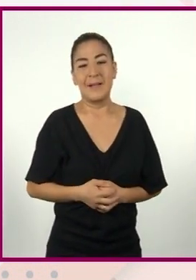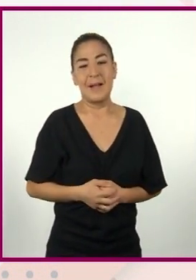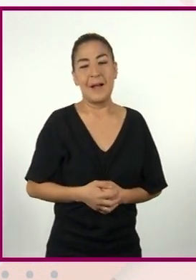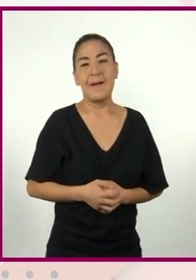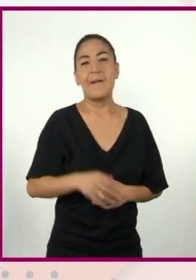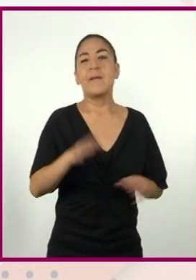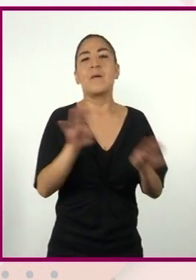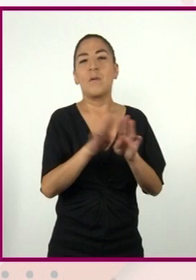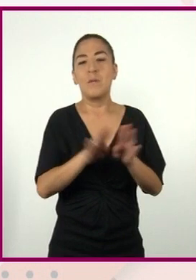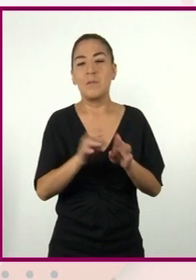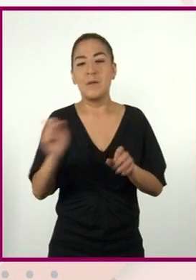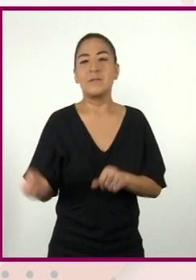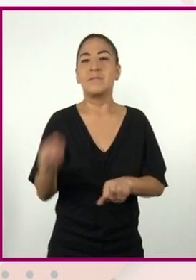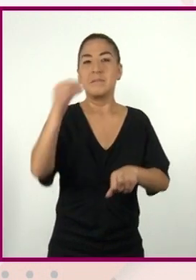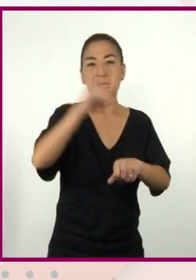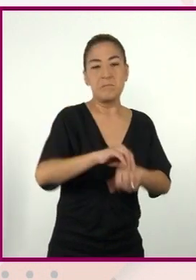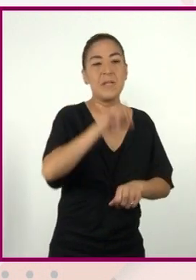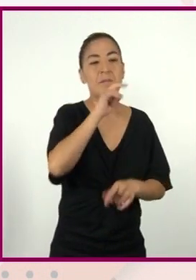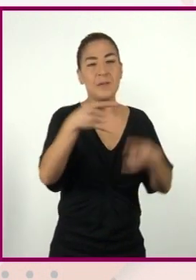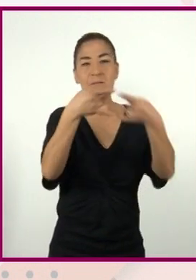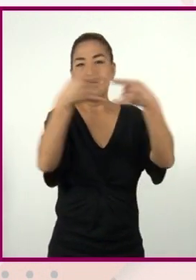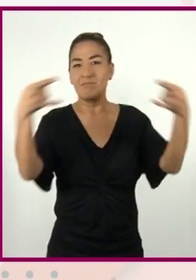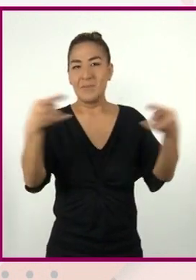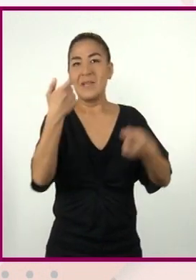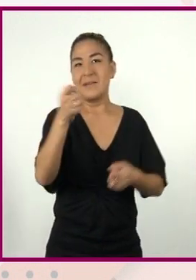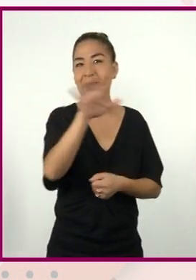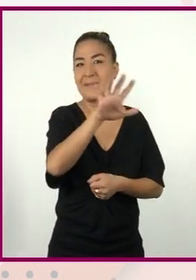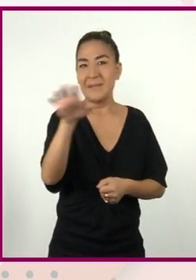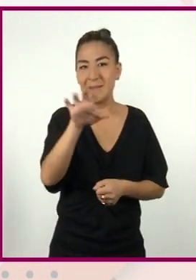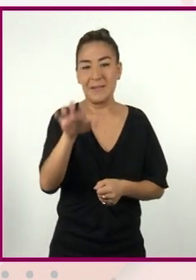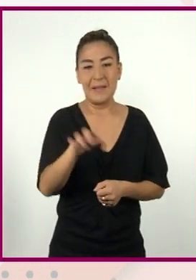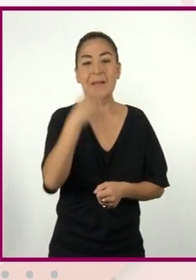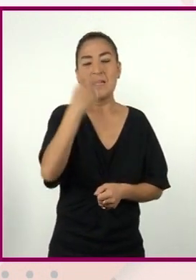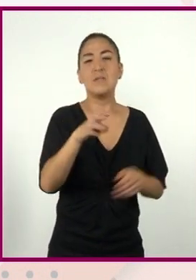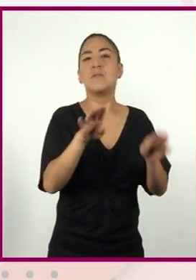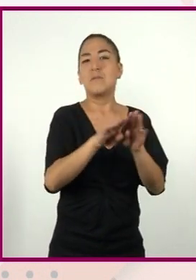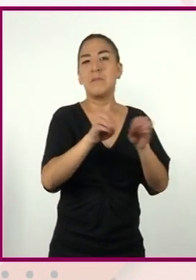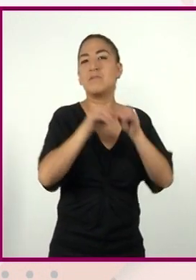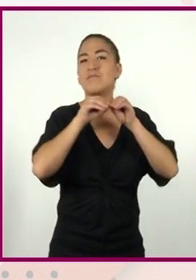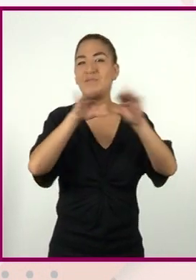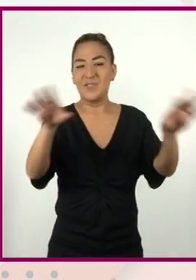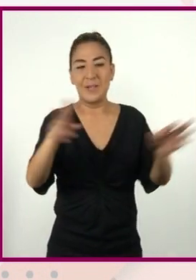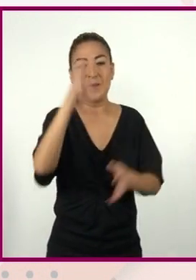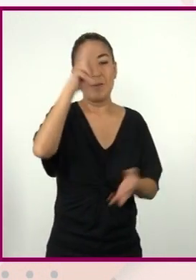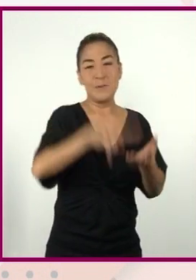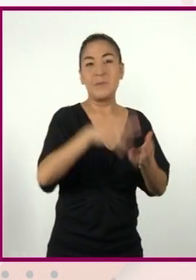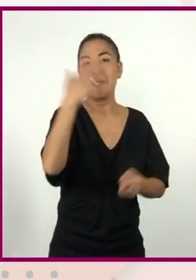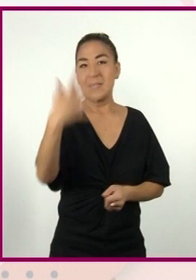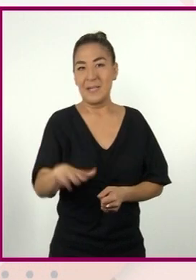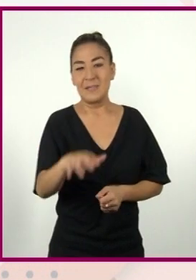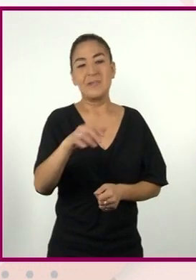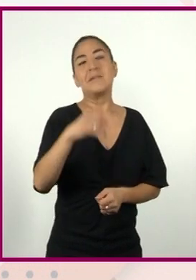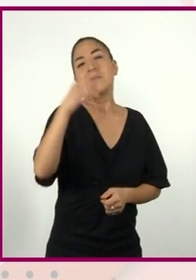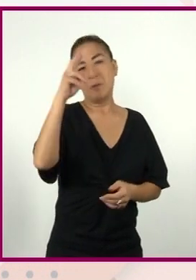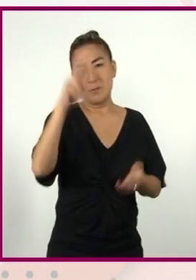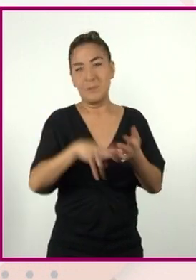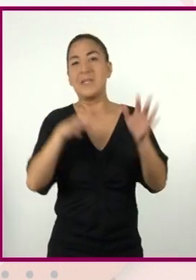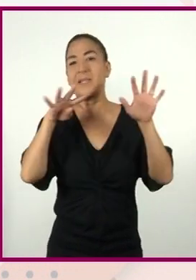a aparecer, incluso en los billetes de 500 pesos que circularon entre 2010 y